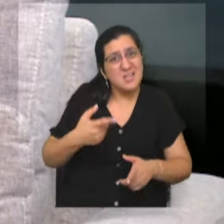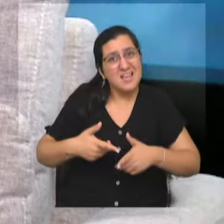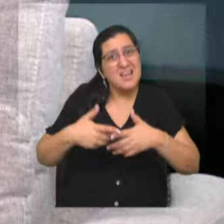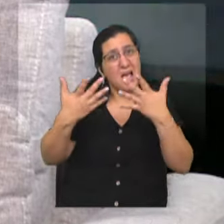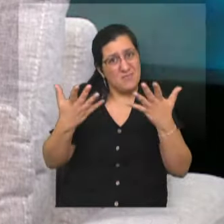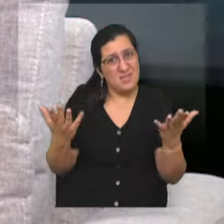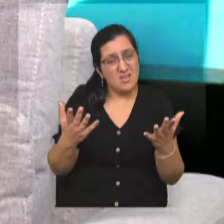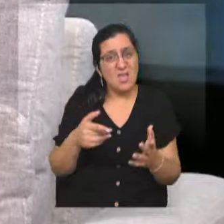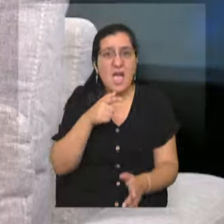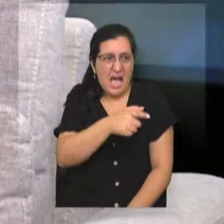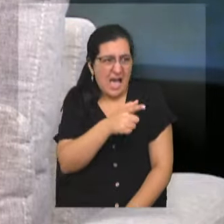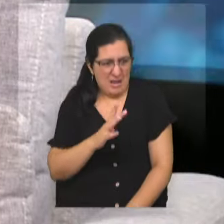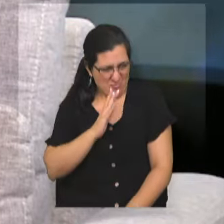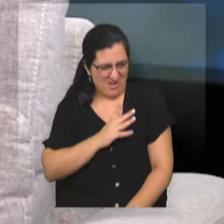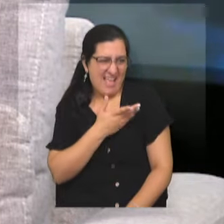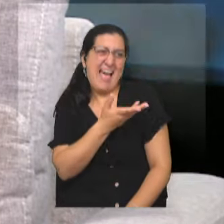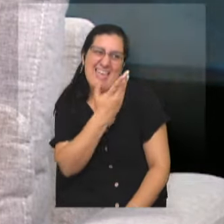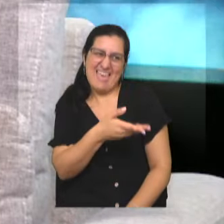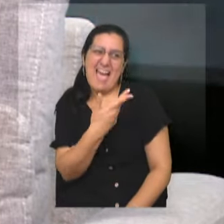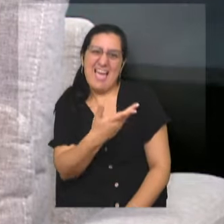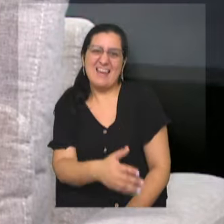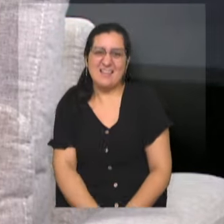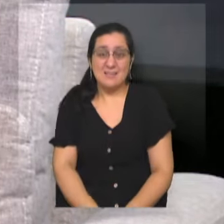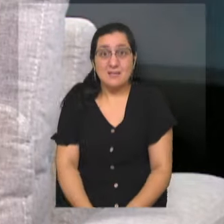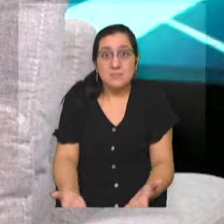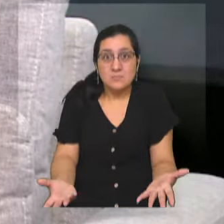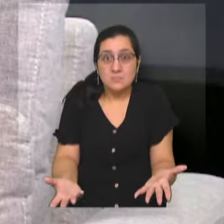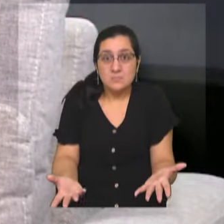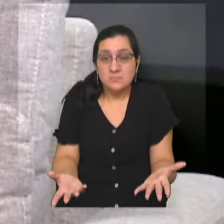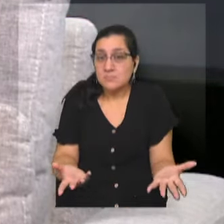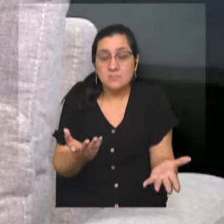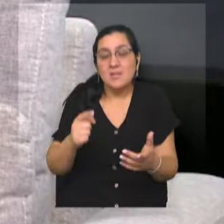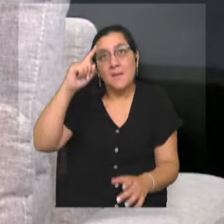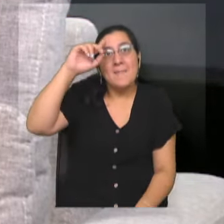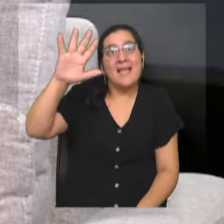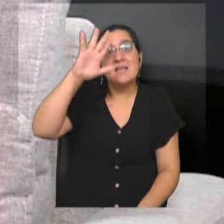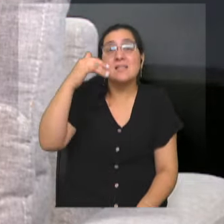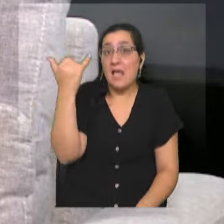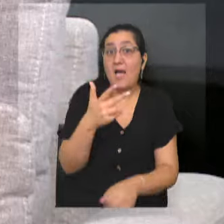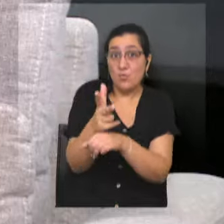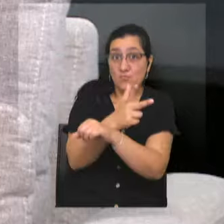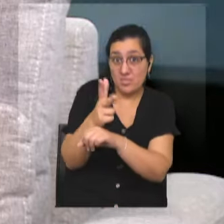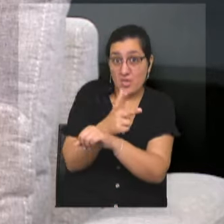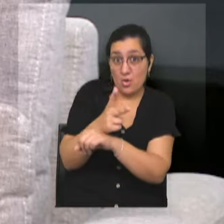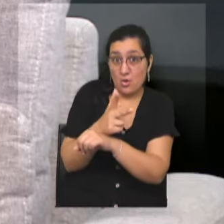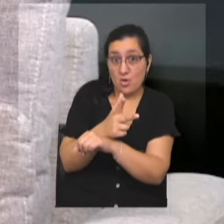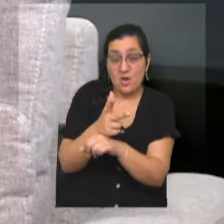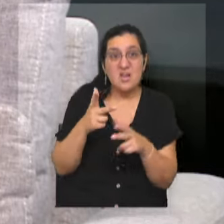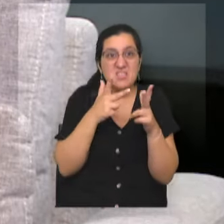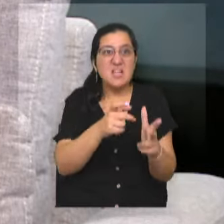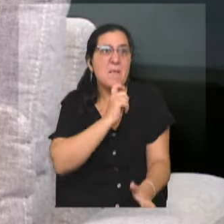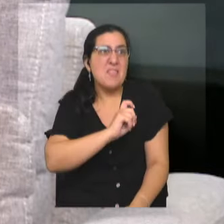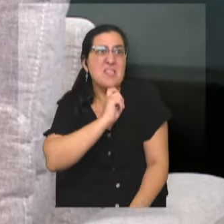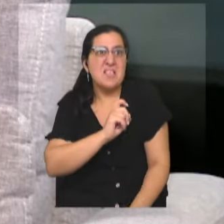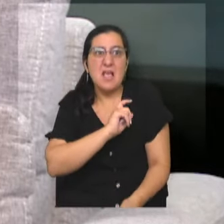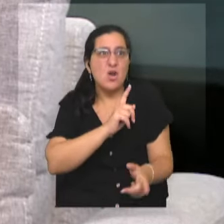se descalifica el sentir de una persona que se sintió víctima en este caso y en todos los casos. Imagínense que acá hay un video y así todo le están diciendo es mentira,